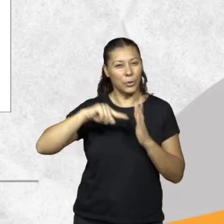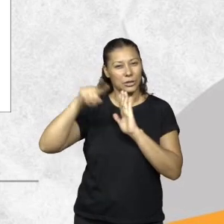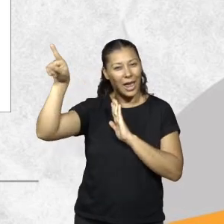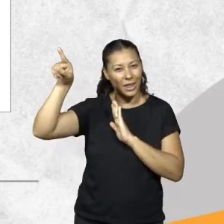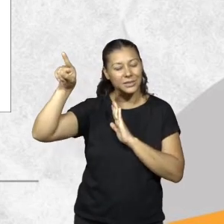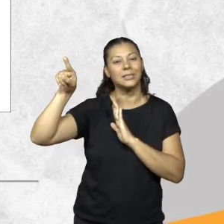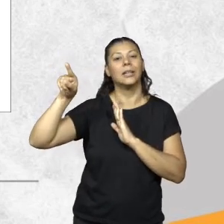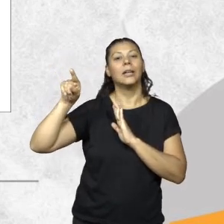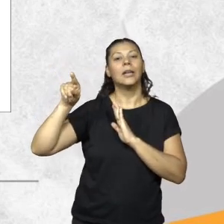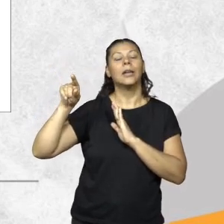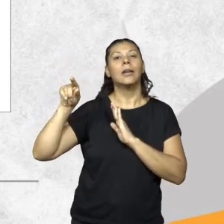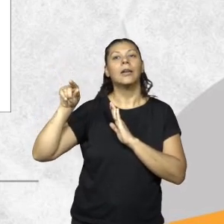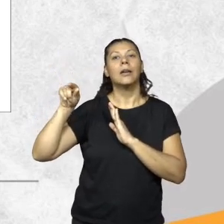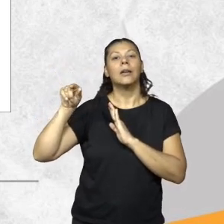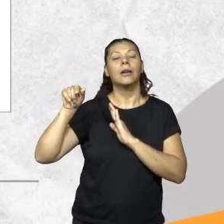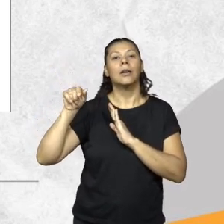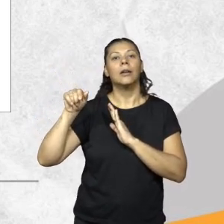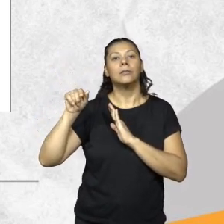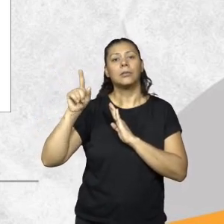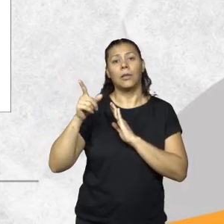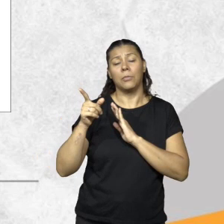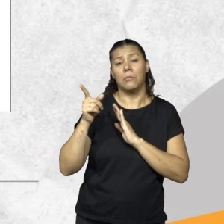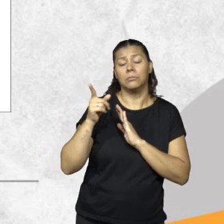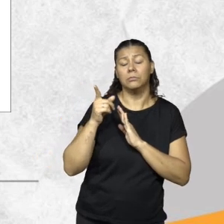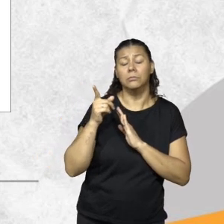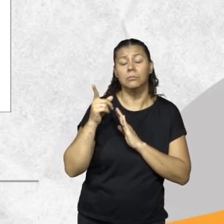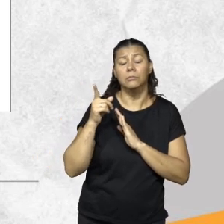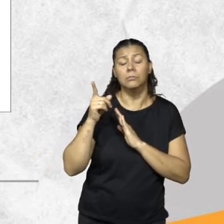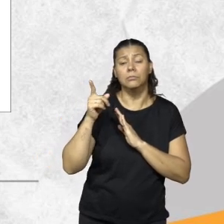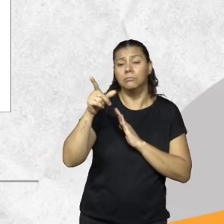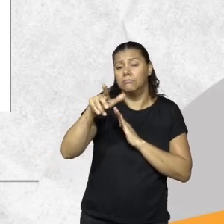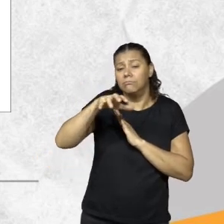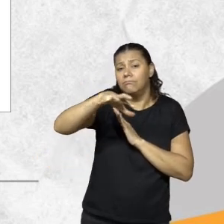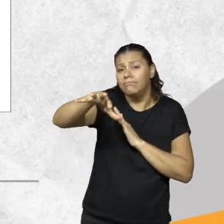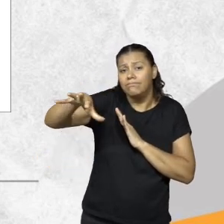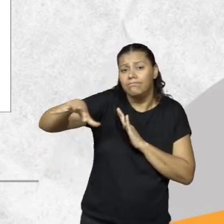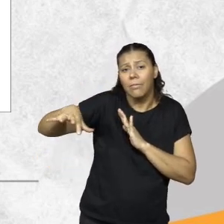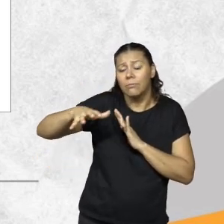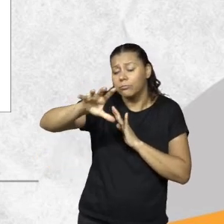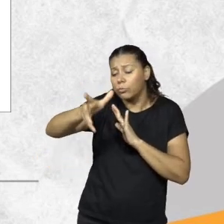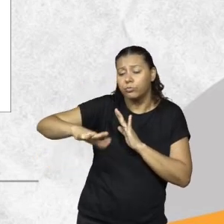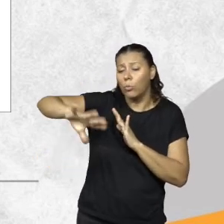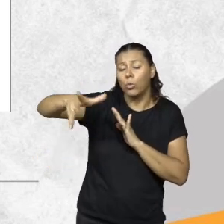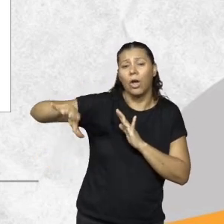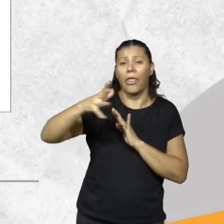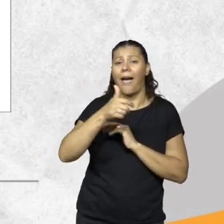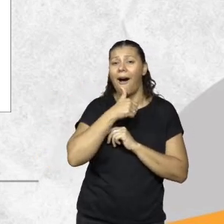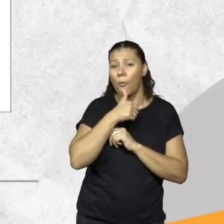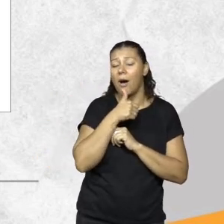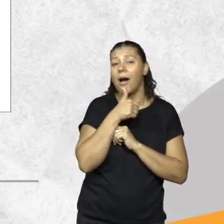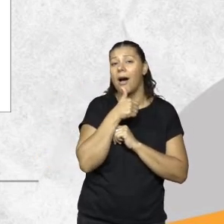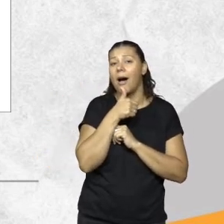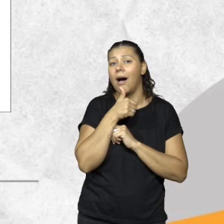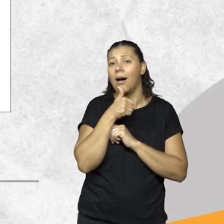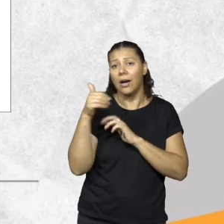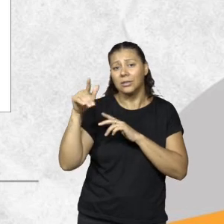Y este punto de los planes de manejo de cuerpos de agua es algo que es un puntapié que estamos haciendo. Nosotros generamos en ese